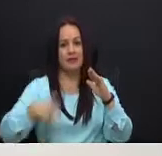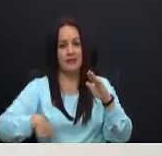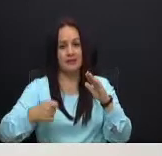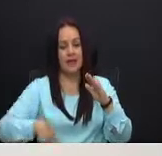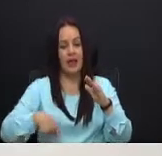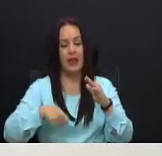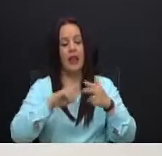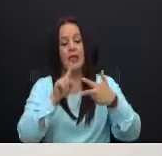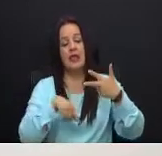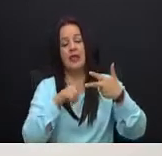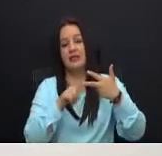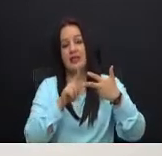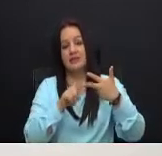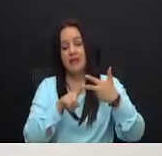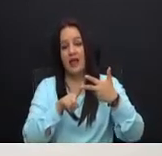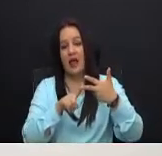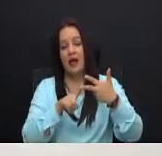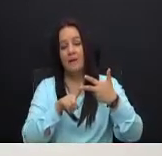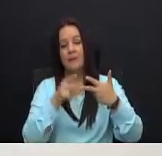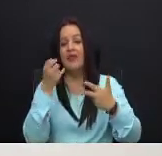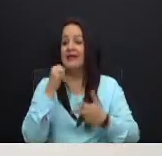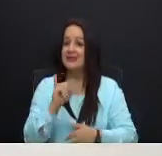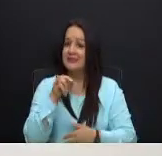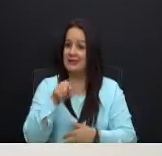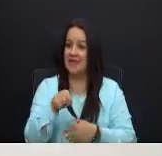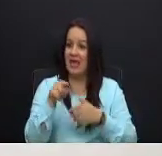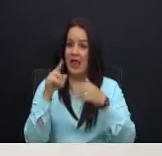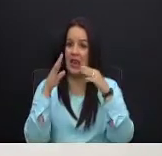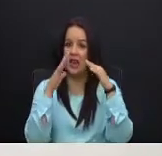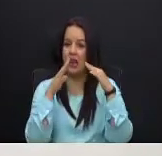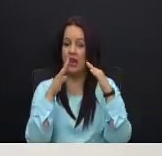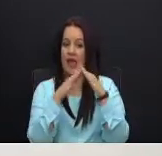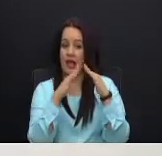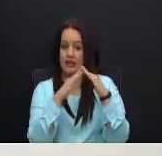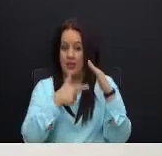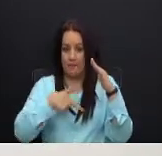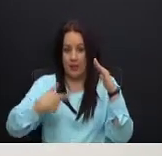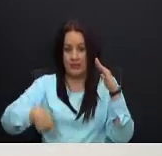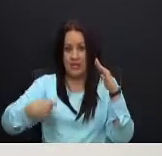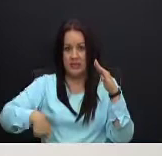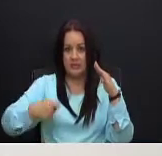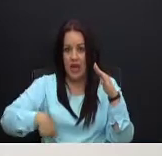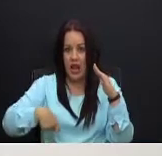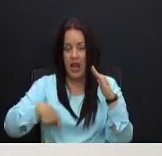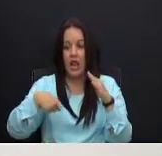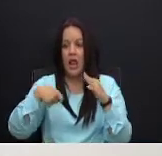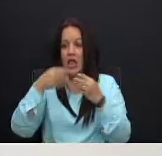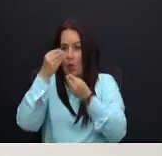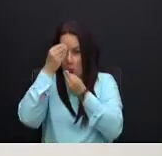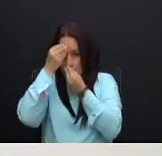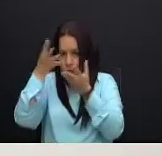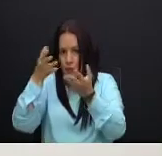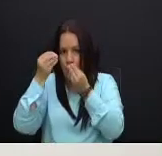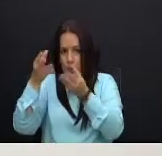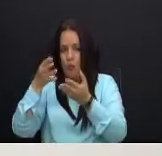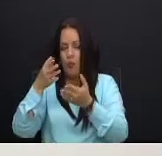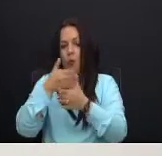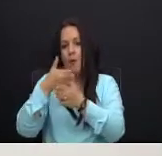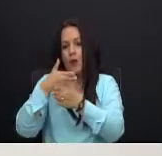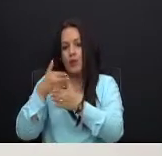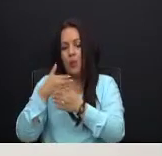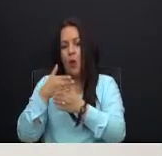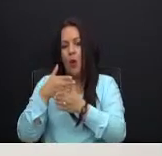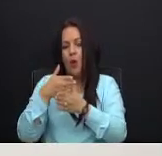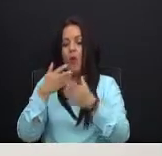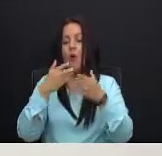la segunda. Y la tercera, si la Casa Presidencial compartió información con entidades de derecho privado. Esas